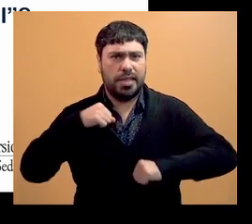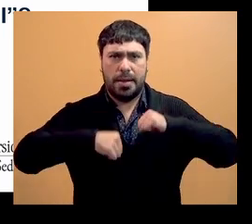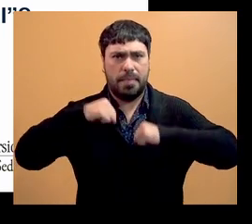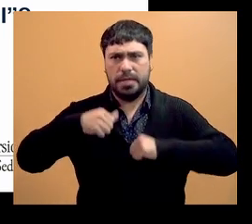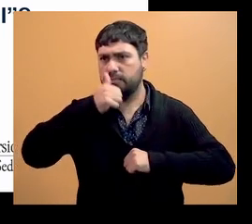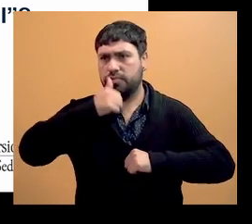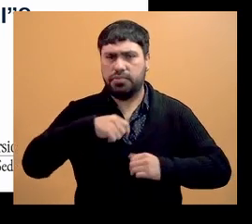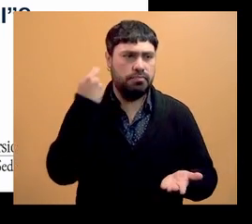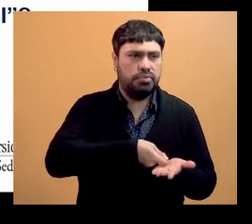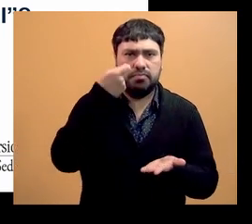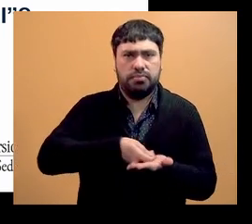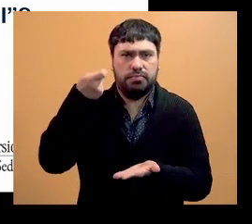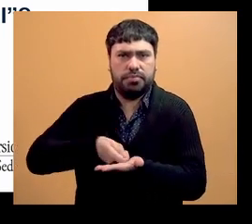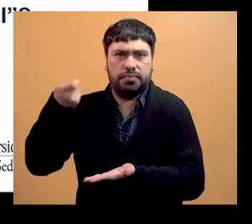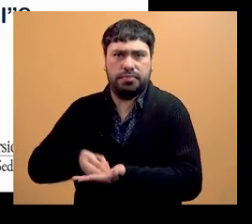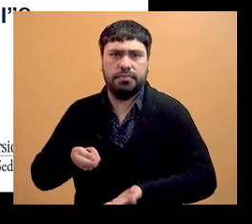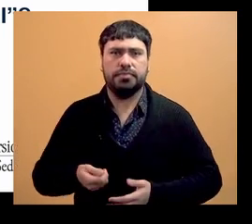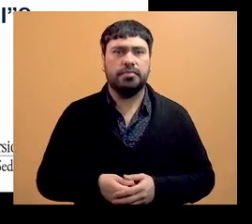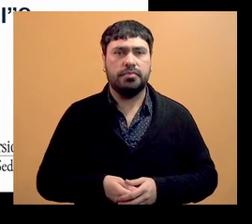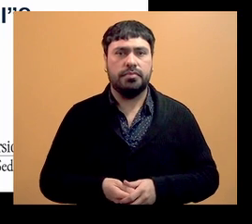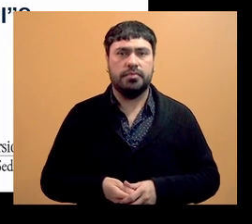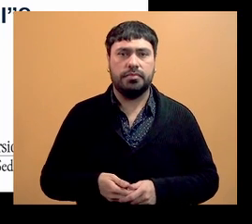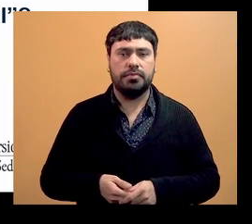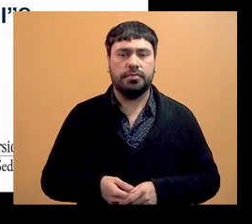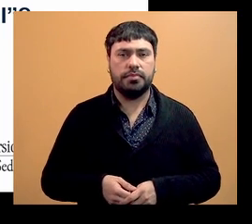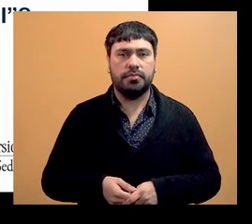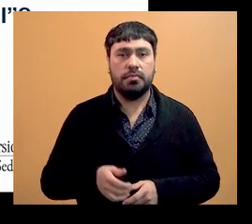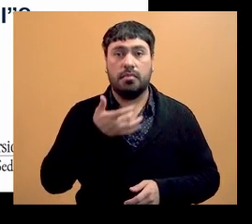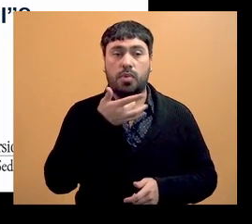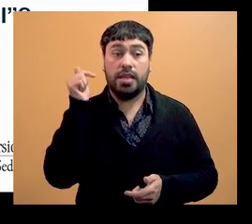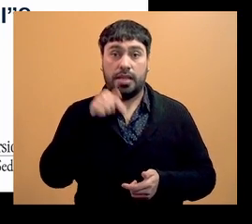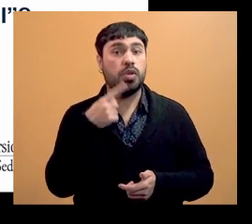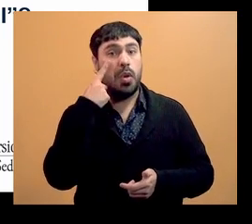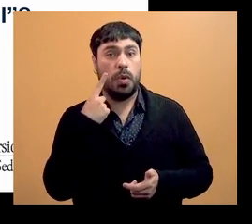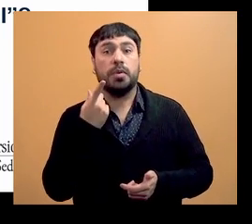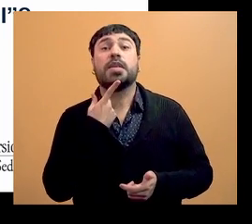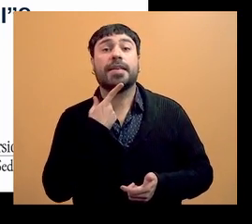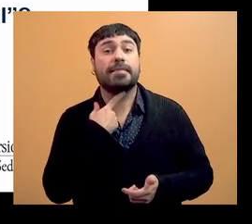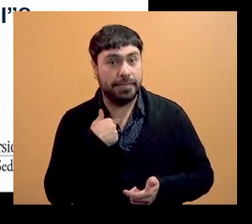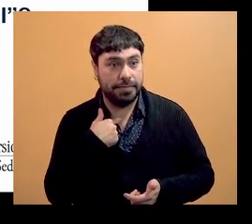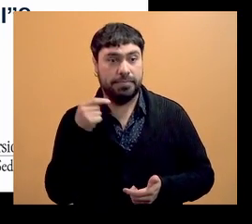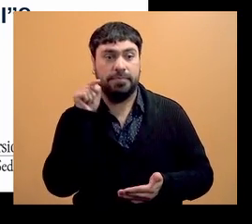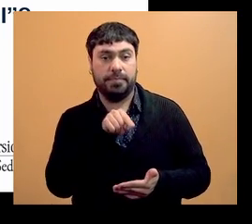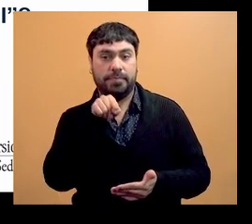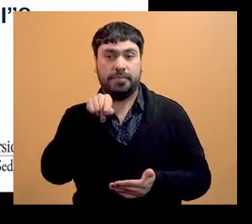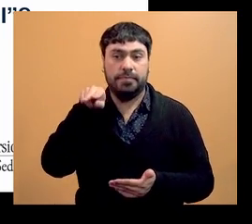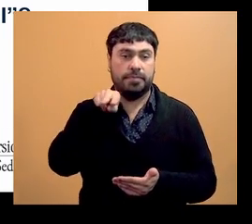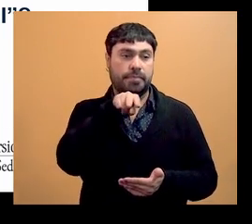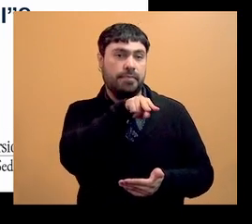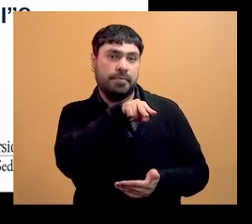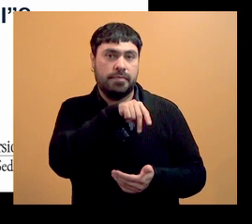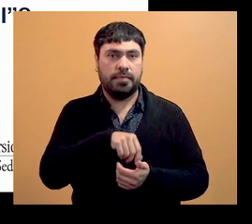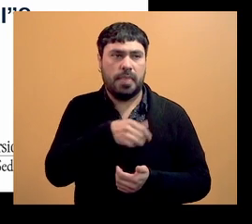sentido. Las empresas privadas ven que hay un negocio posible detrás de esto y las agencias espaciales se han abierto lo suficiente para darse cuenta de